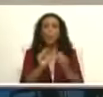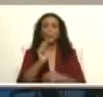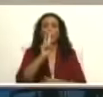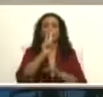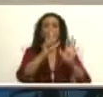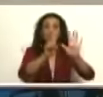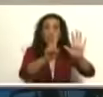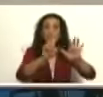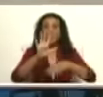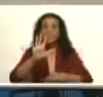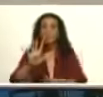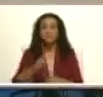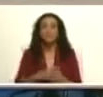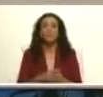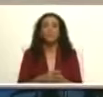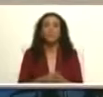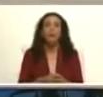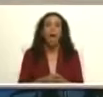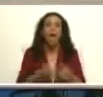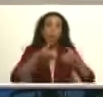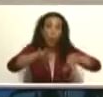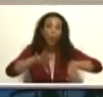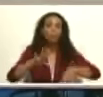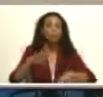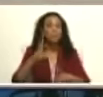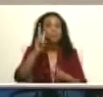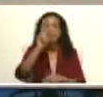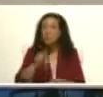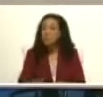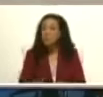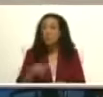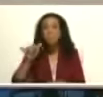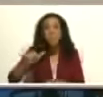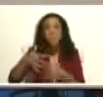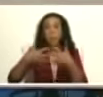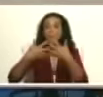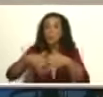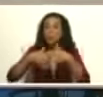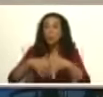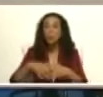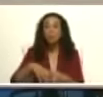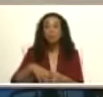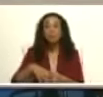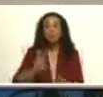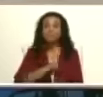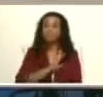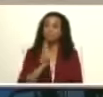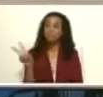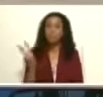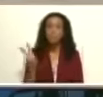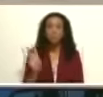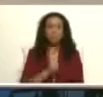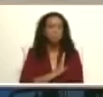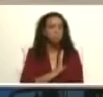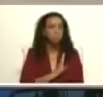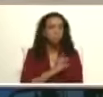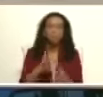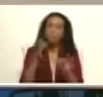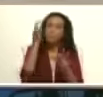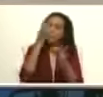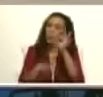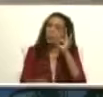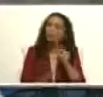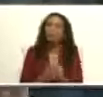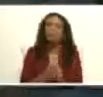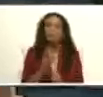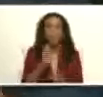38.16. Hay huevos en Venezuela ahora producidos por productores nacionales. Afortunadamente, huevos